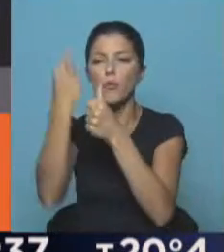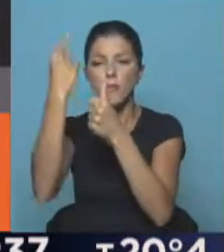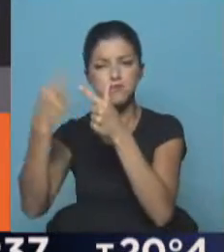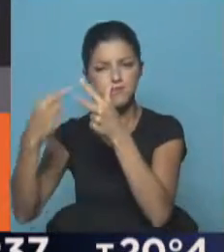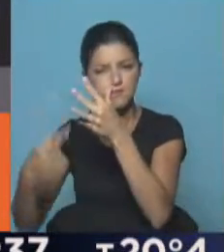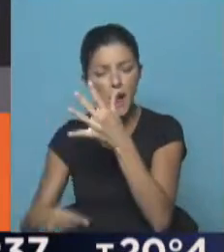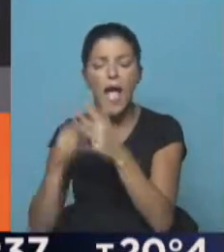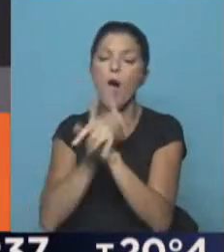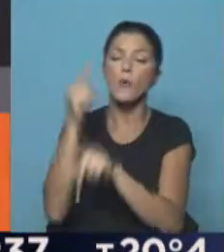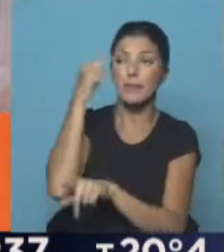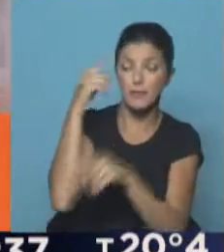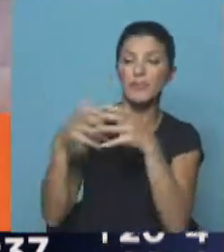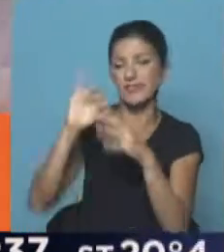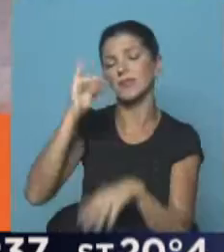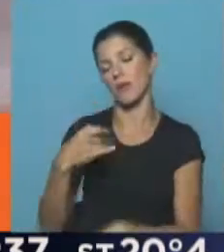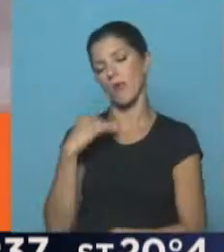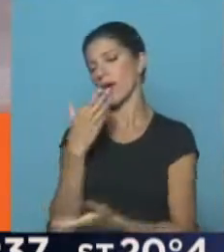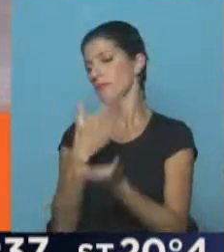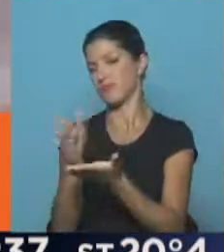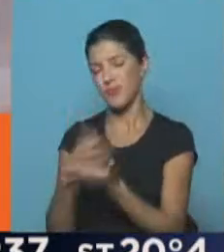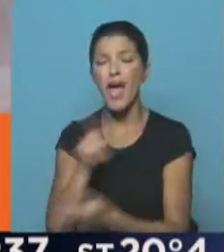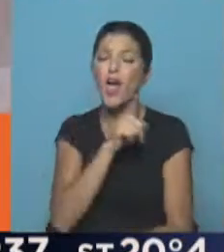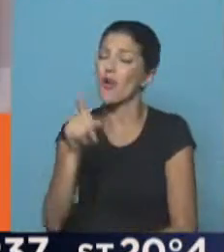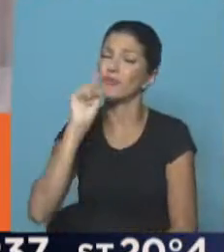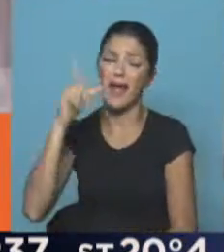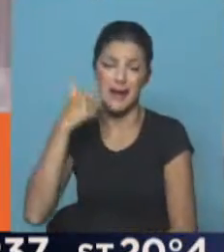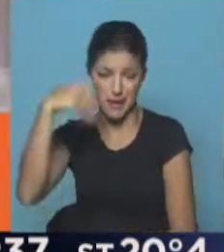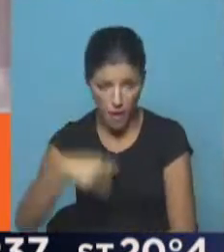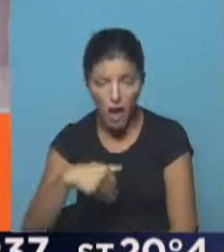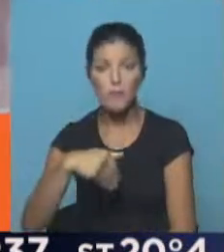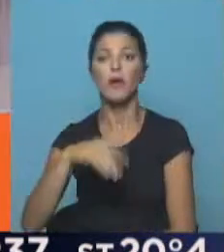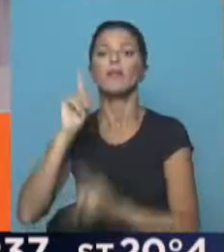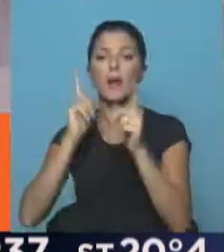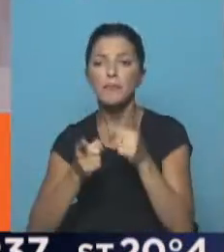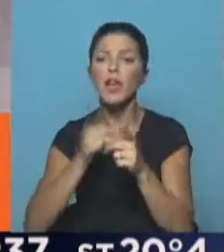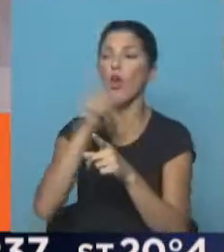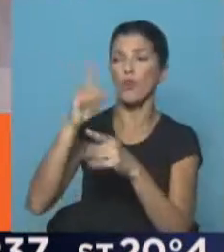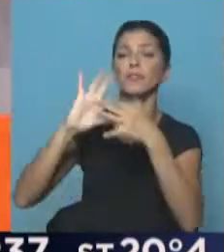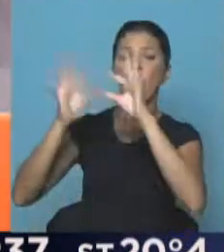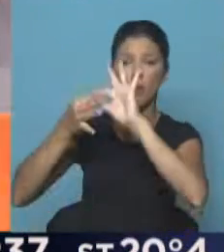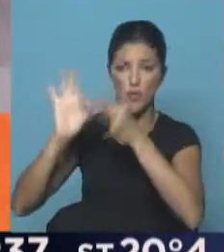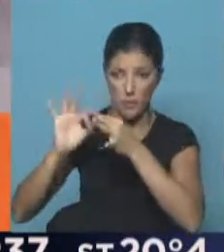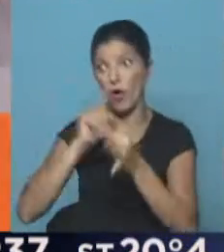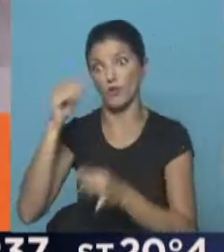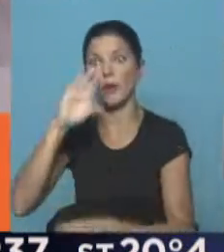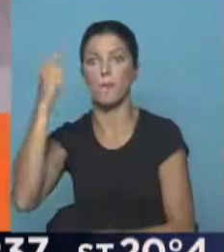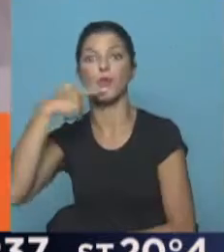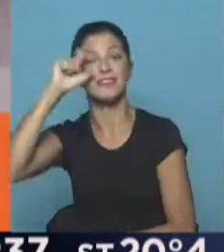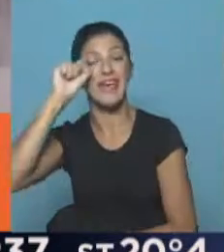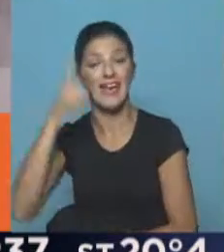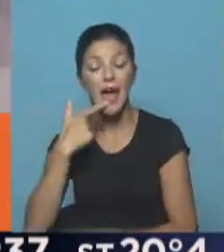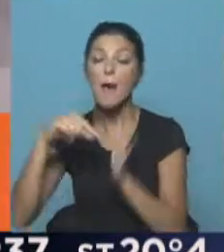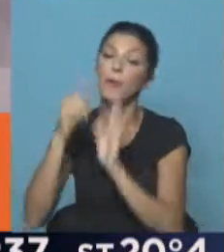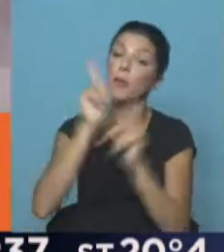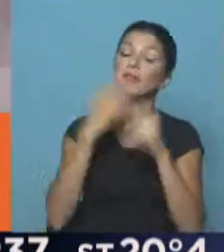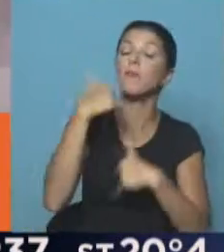ultraderecha, que sabemos que es xenófoba, claro, sabemos que es islamofóbica, sabemos que es eurofóbica, antieuropea, anti-Bruselas, pero a veces es más liberal, a veces es